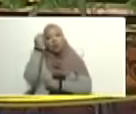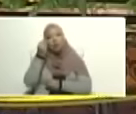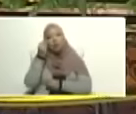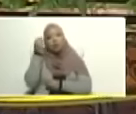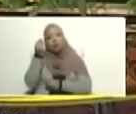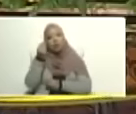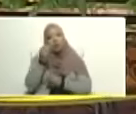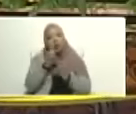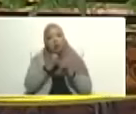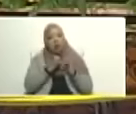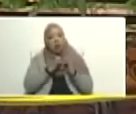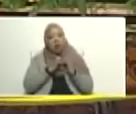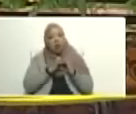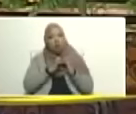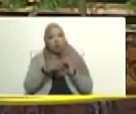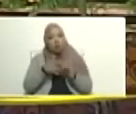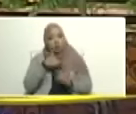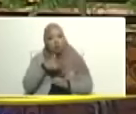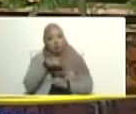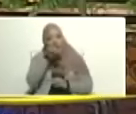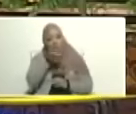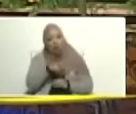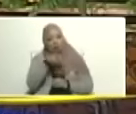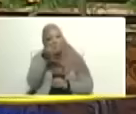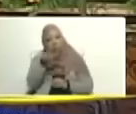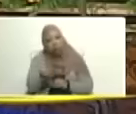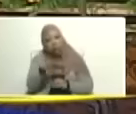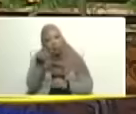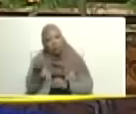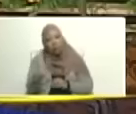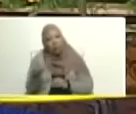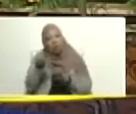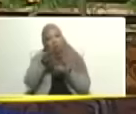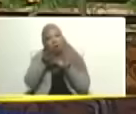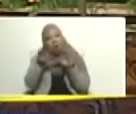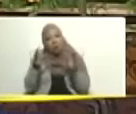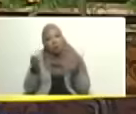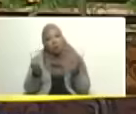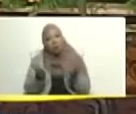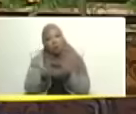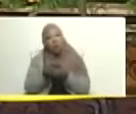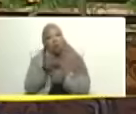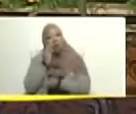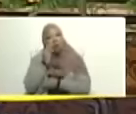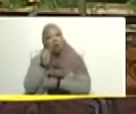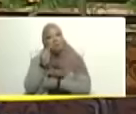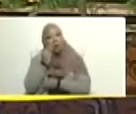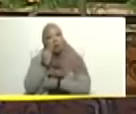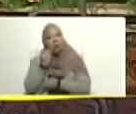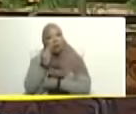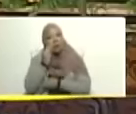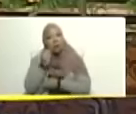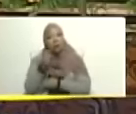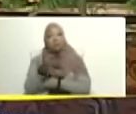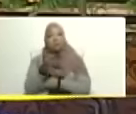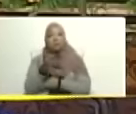y el corazón. En muchas partes del mundo hay experiencias en donde, a pesar de las